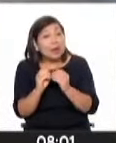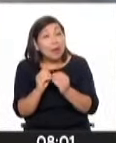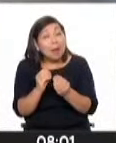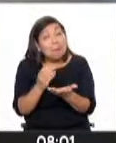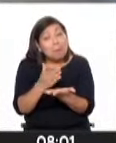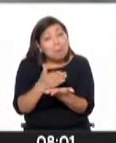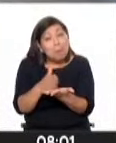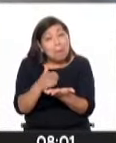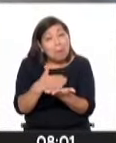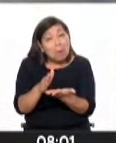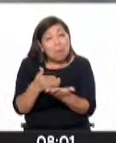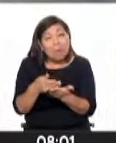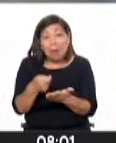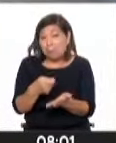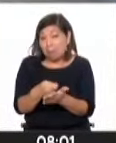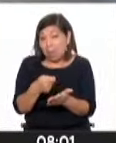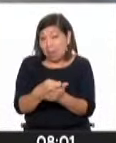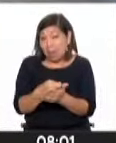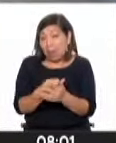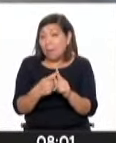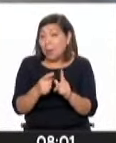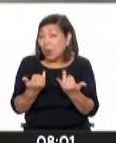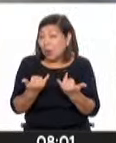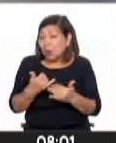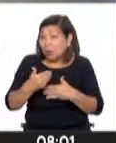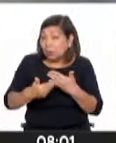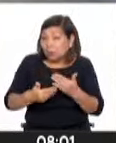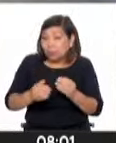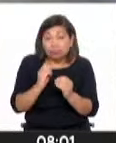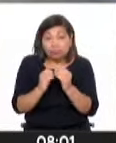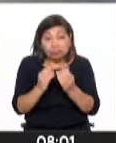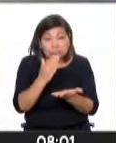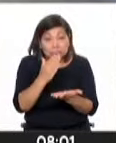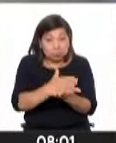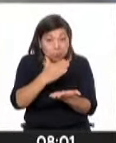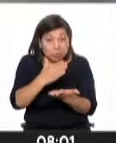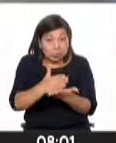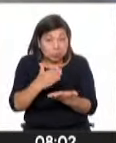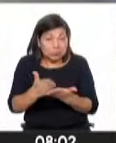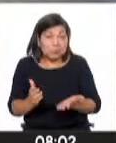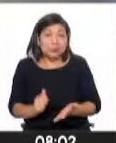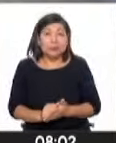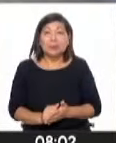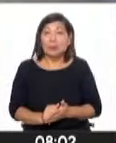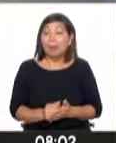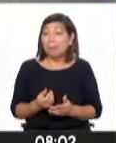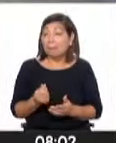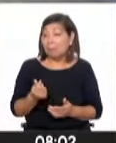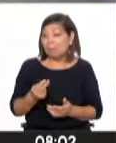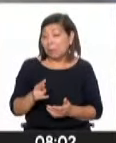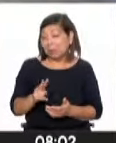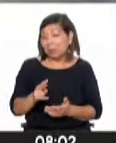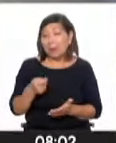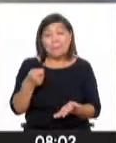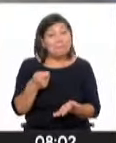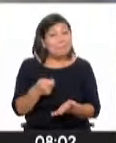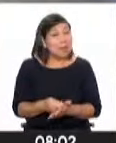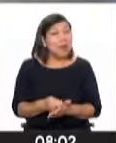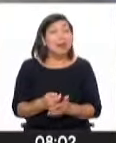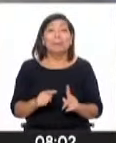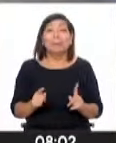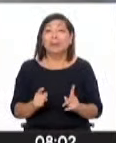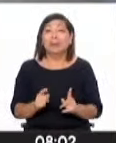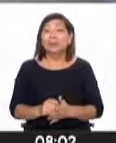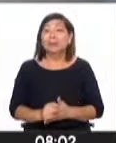fraccionar quizás la deuda, mientras que uno hace este proceso de fraccionamiento, cuando hay un interés en el pago, quieres pagar,